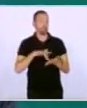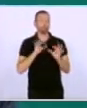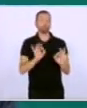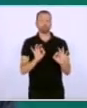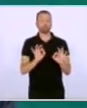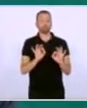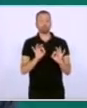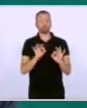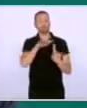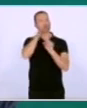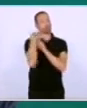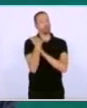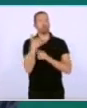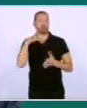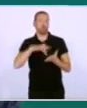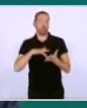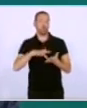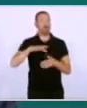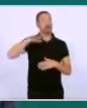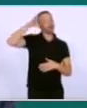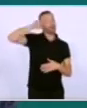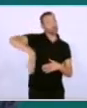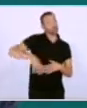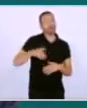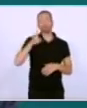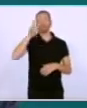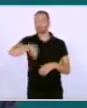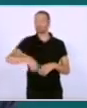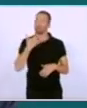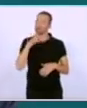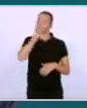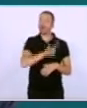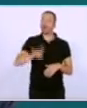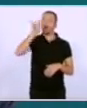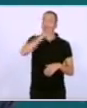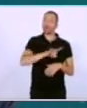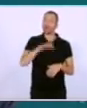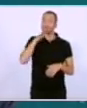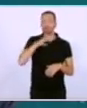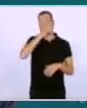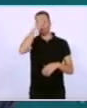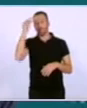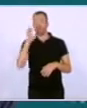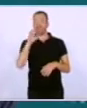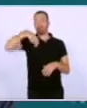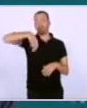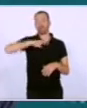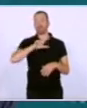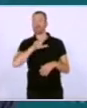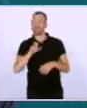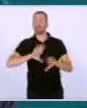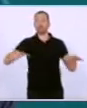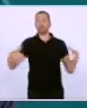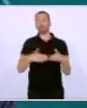en Cataluña y también en Canarias porque nos olvidamos que el m pajack ese movimiento independentista que sufrimos los canarios